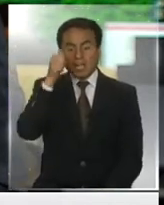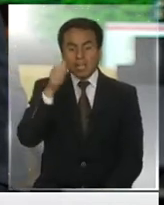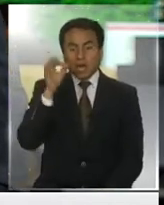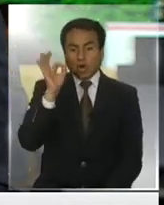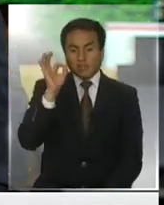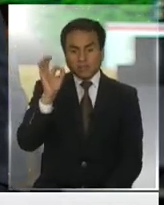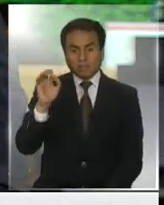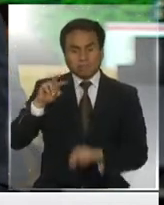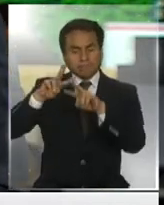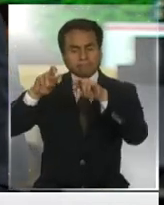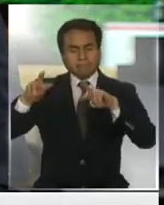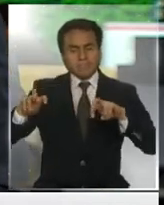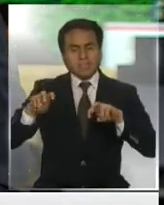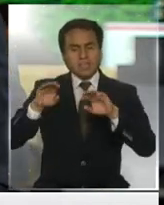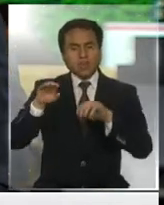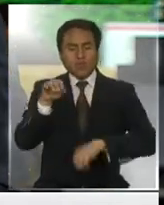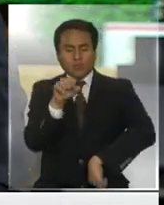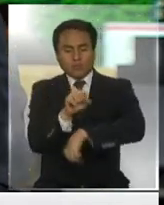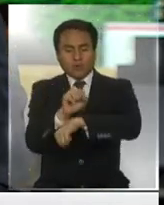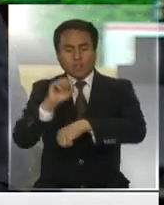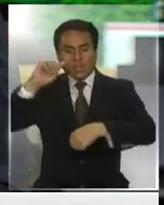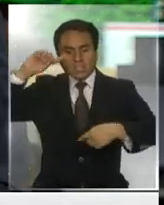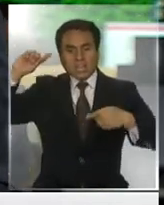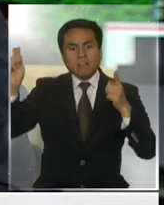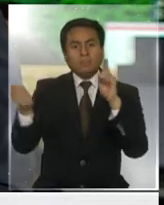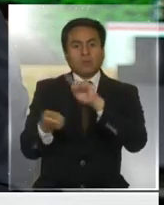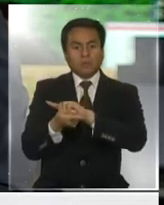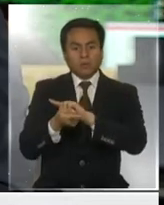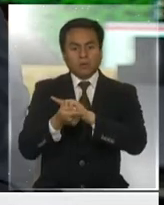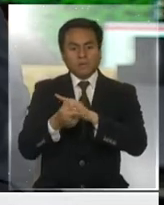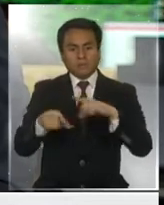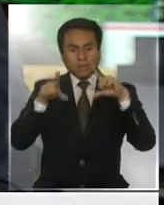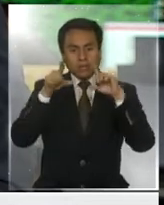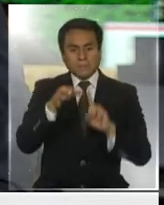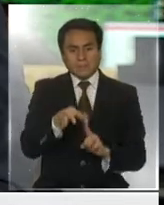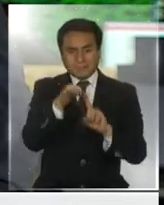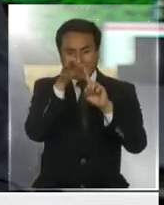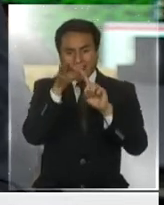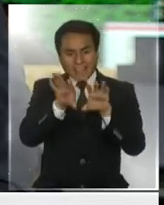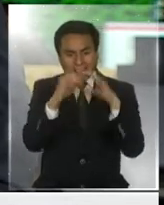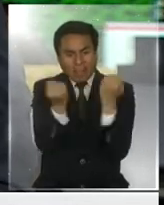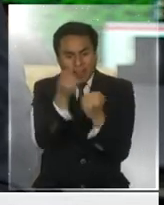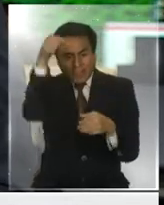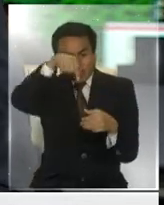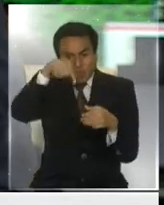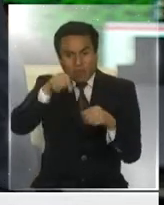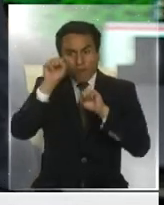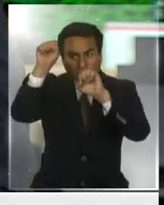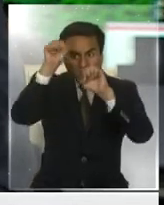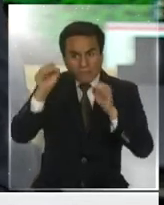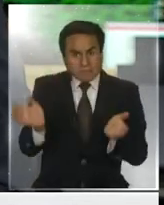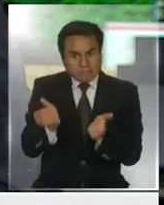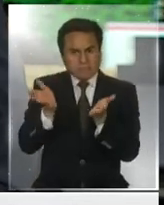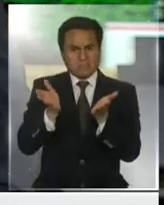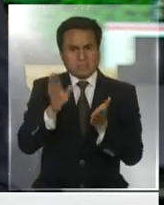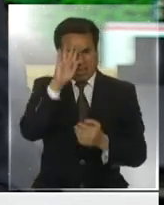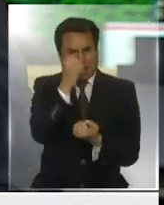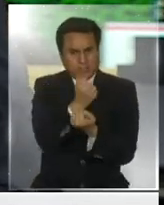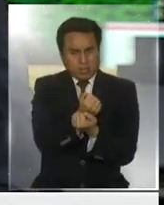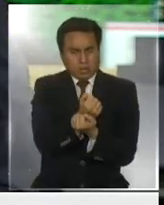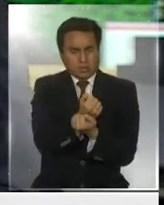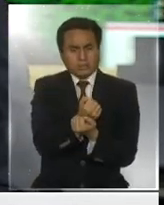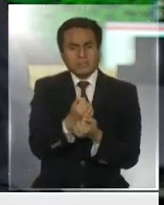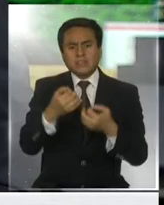se analice. El propio fútbol fue el que transformó en figura principal dentro de los estadios a las barras bravas y a carabineros. Si